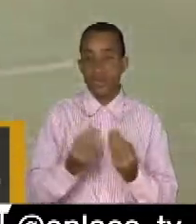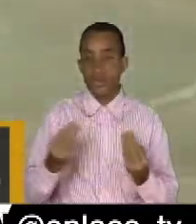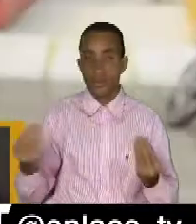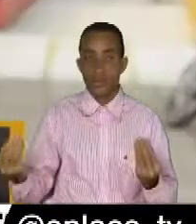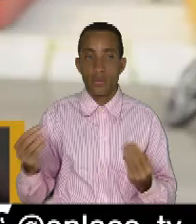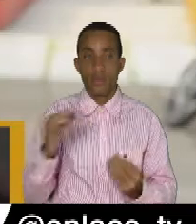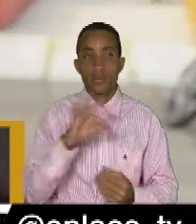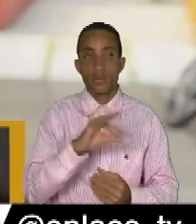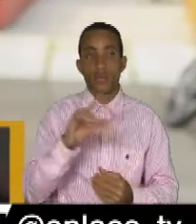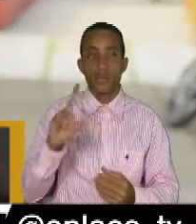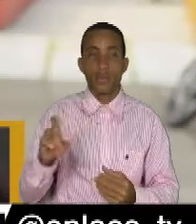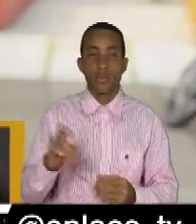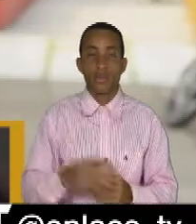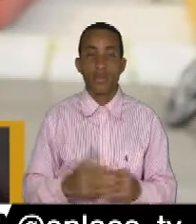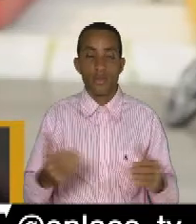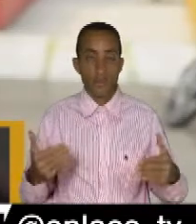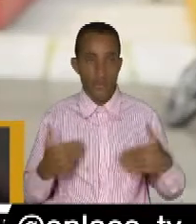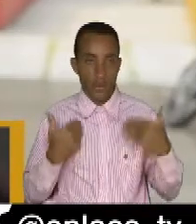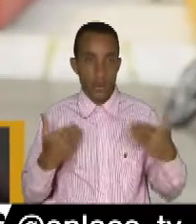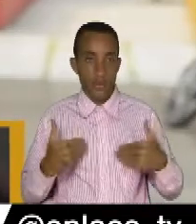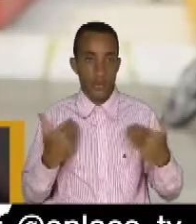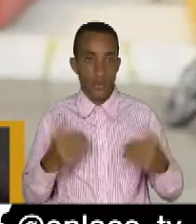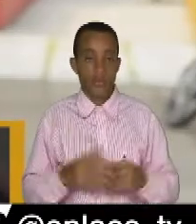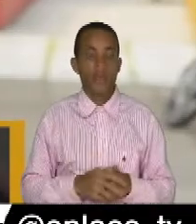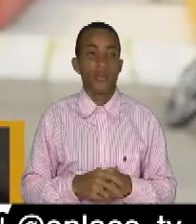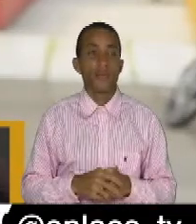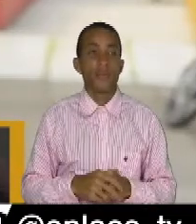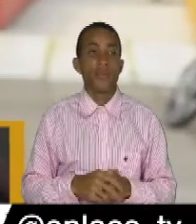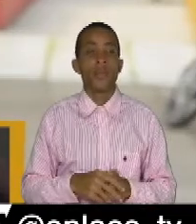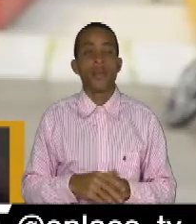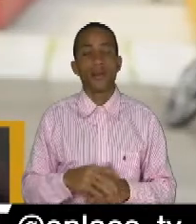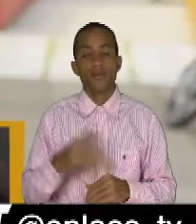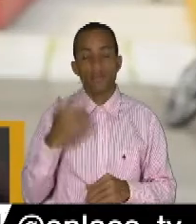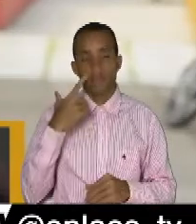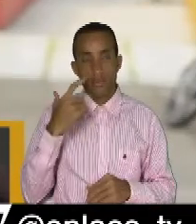buen nivel, nos tiene muy contentos porque el nivel ha sido excelente.